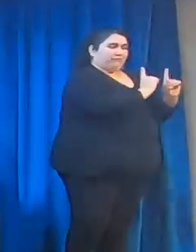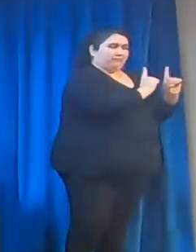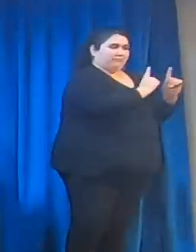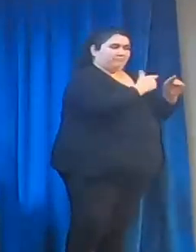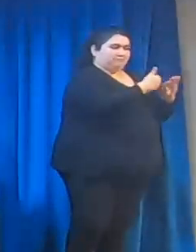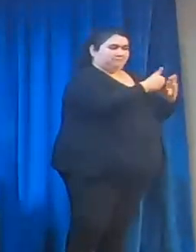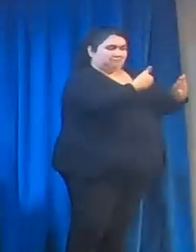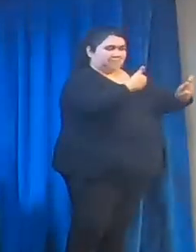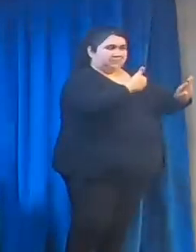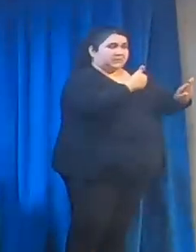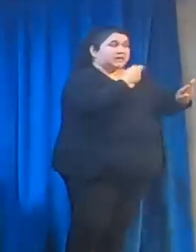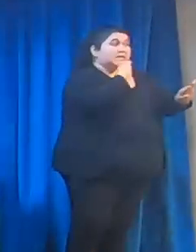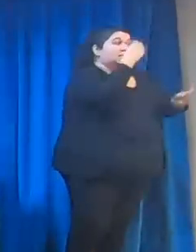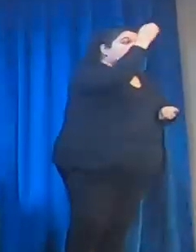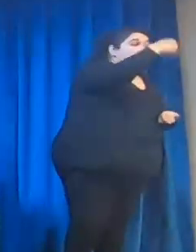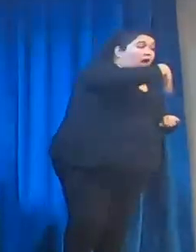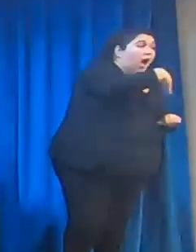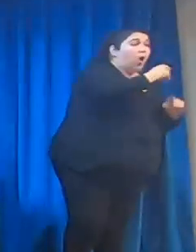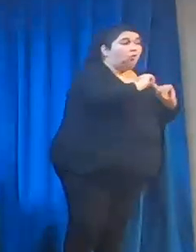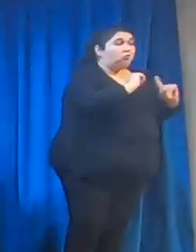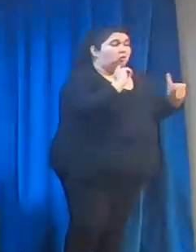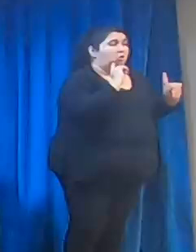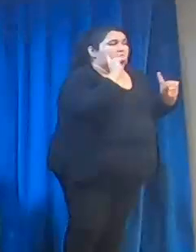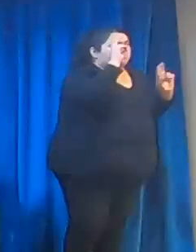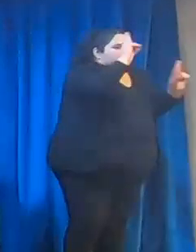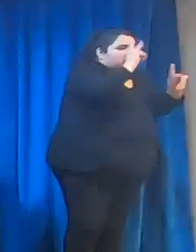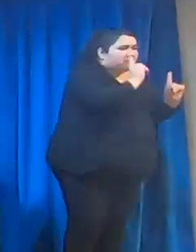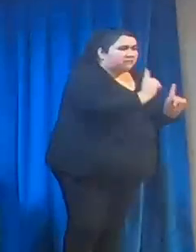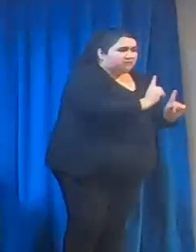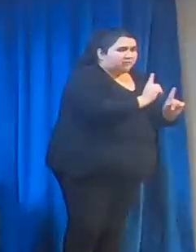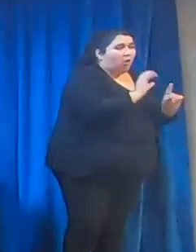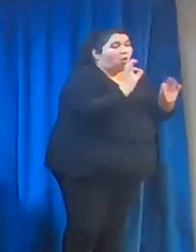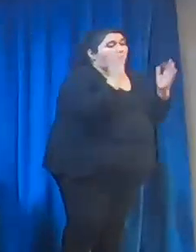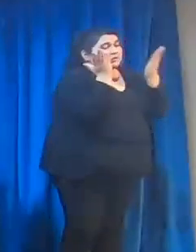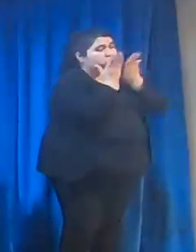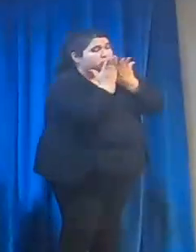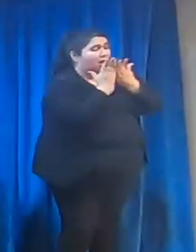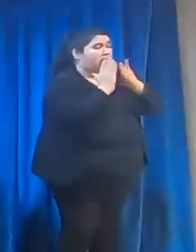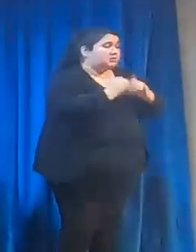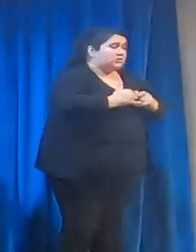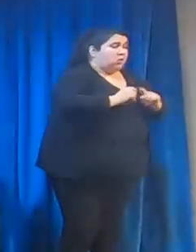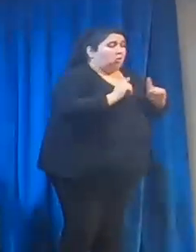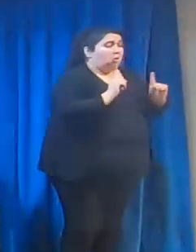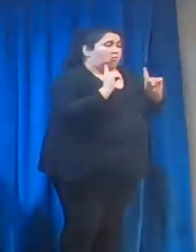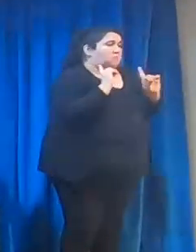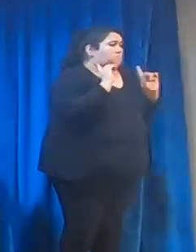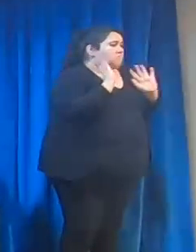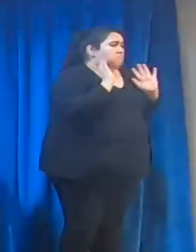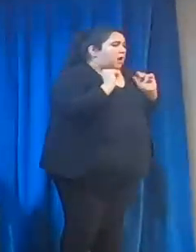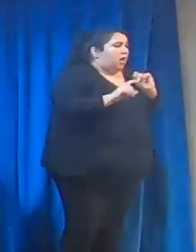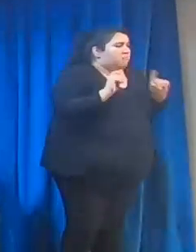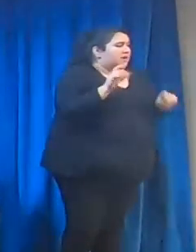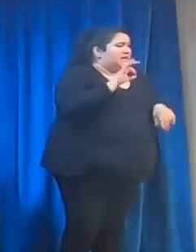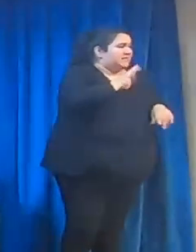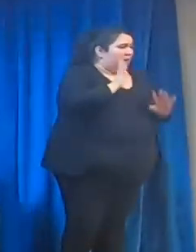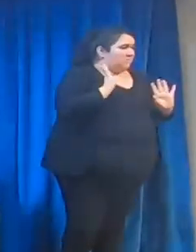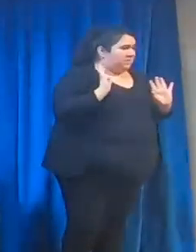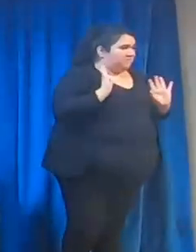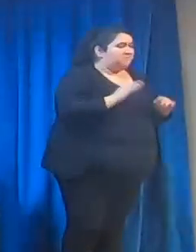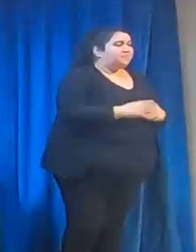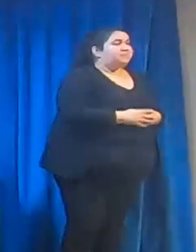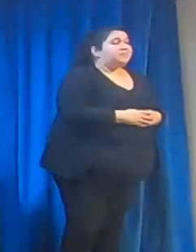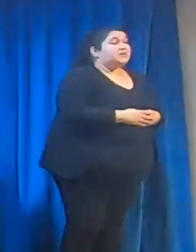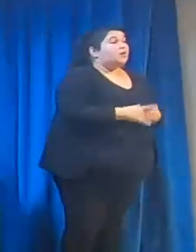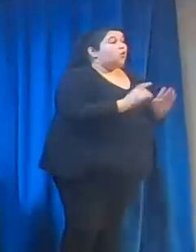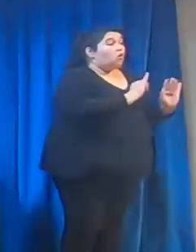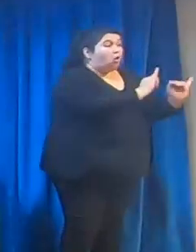que estuvieran o no presentes en sus clases, que estudiaran o no para sus exámenes. En este sentido, los